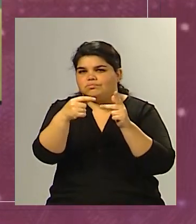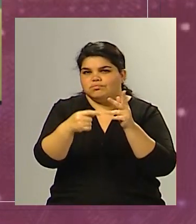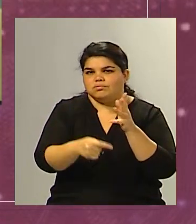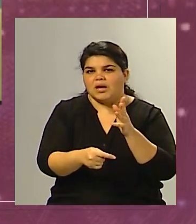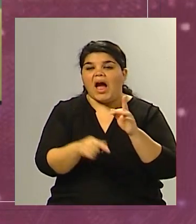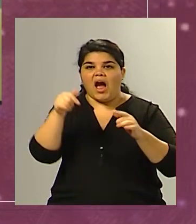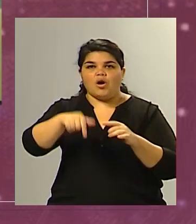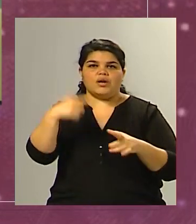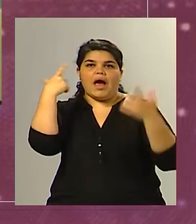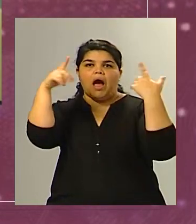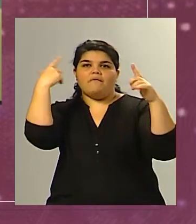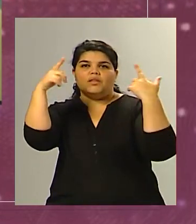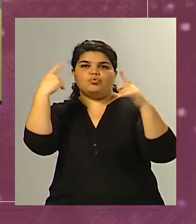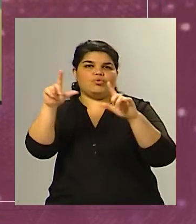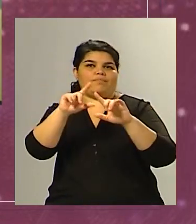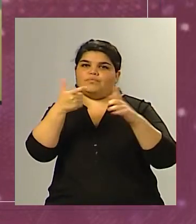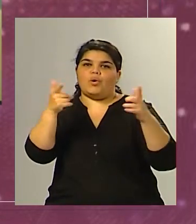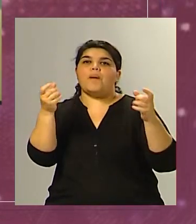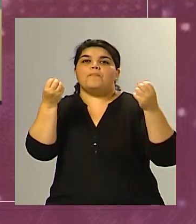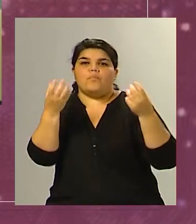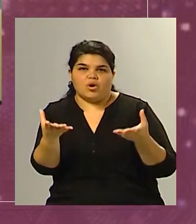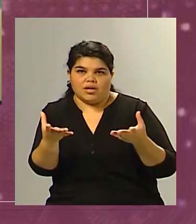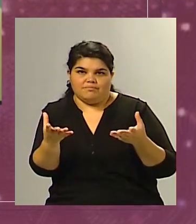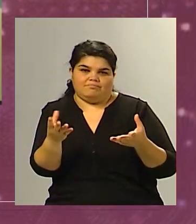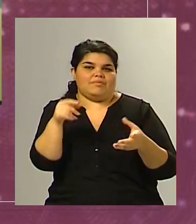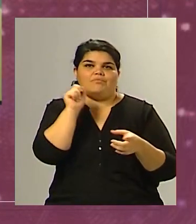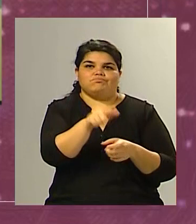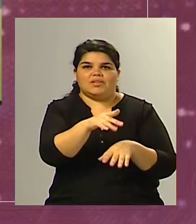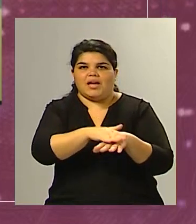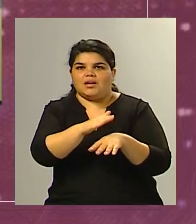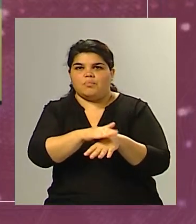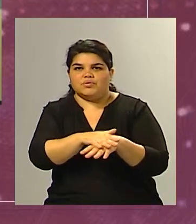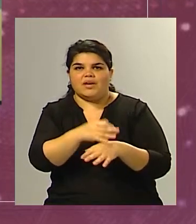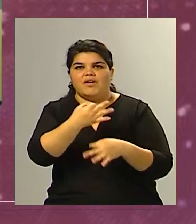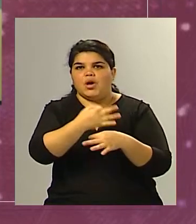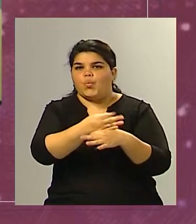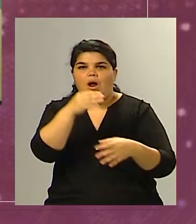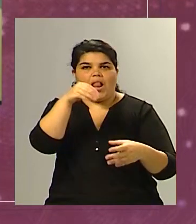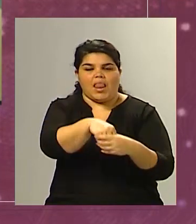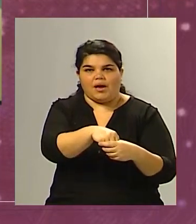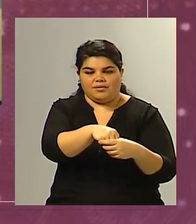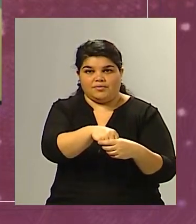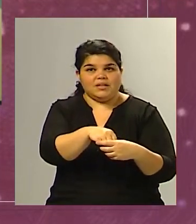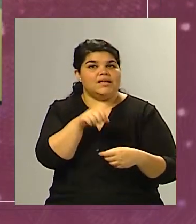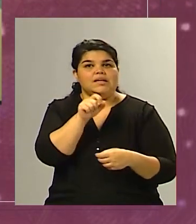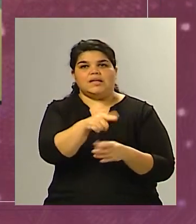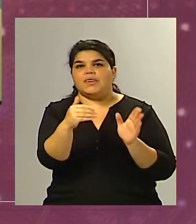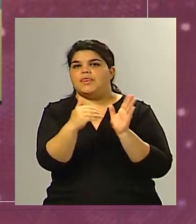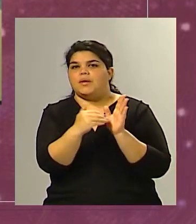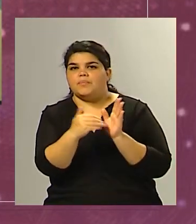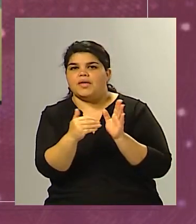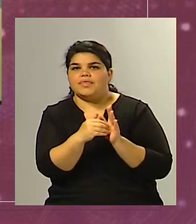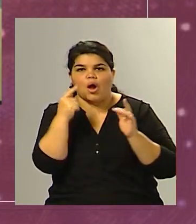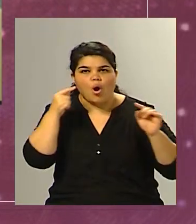aventura no hay porque va por dentro de la escuela. Claro. ¿Sí? Uh-huh. Y esto sí o sí depende de la iniciativa de cada colegio.